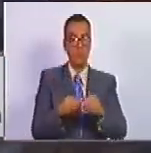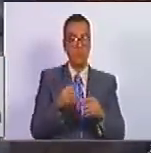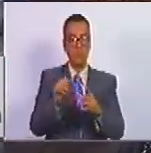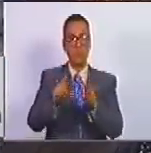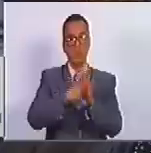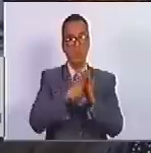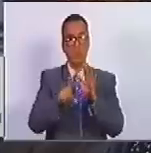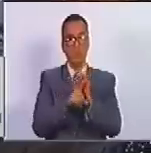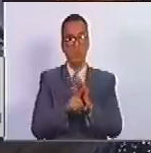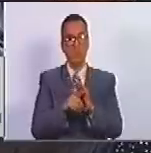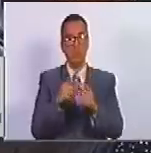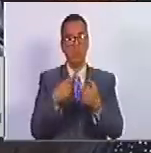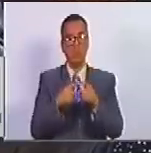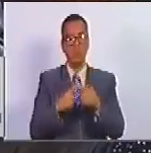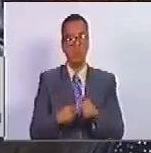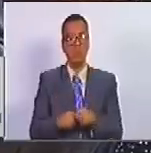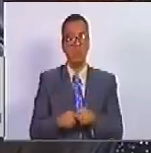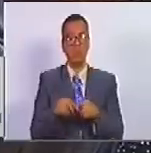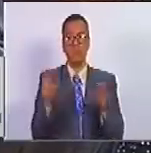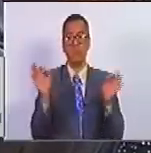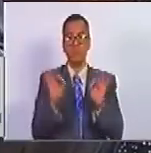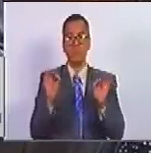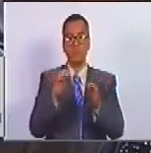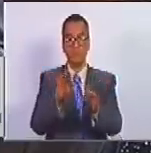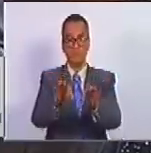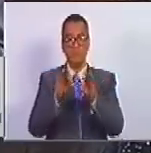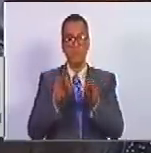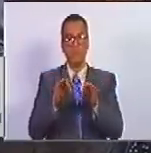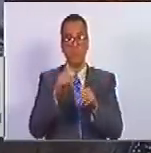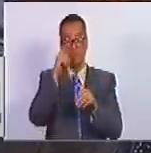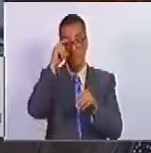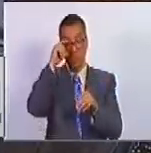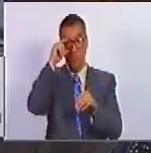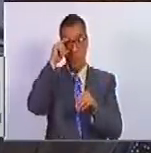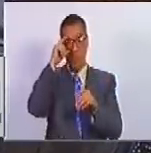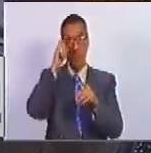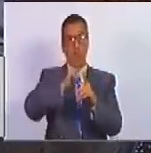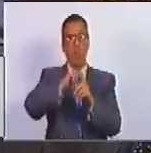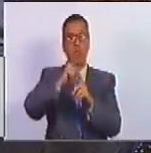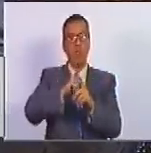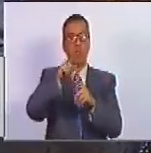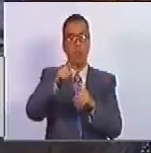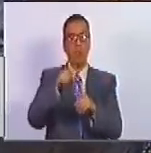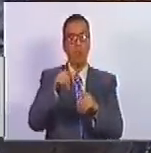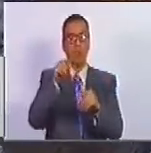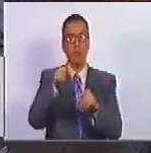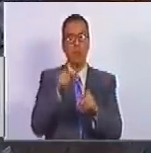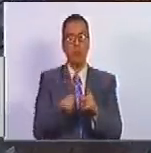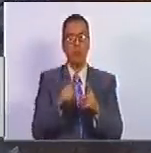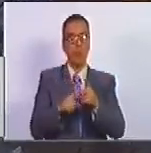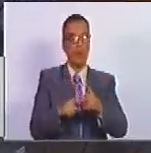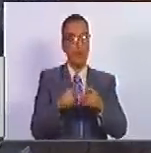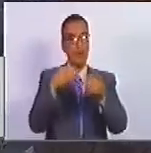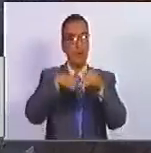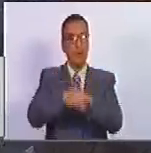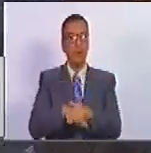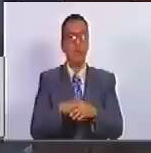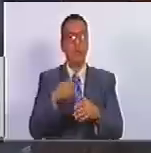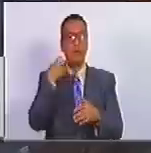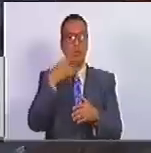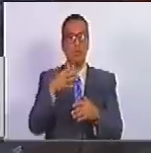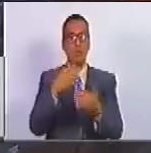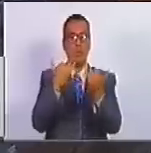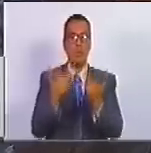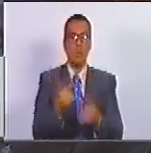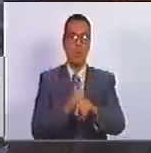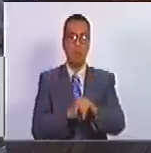ley especial que regula la materia. No hay ley especial que regule la materia ni que establezca la tasa para esta gestión integral de residuos y desechos sólidos. Hasta